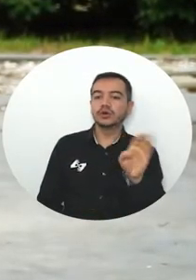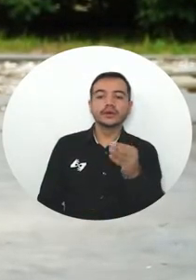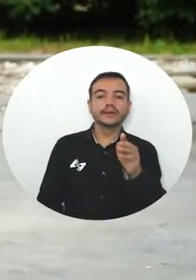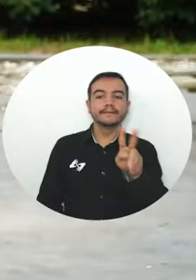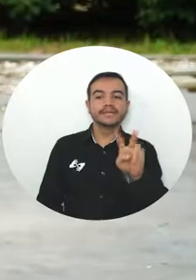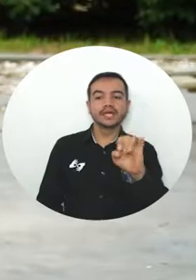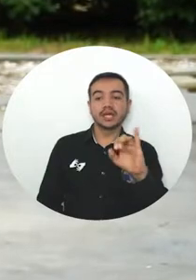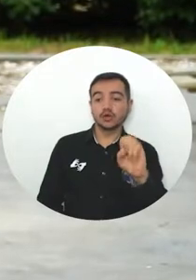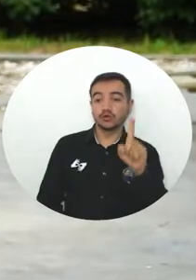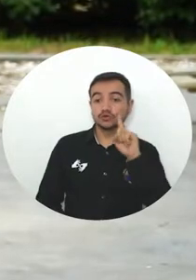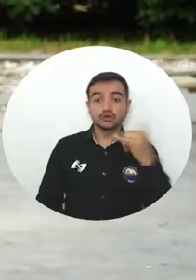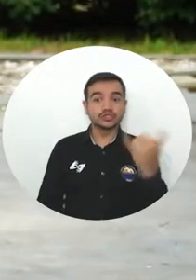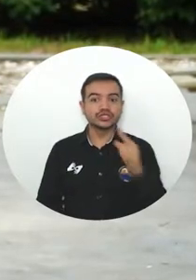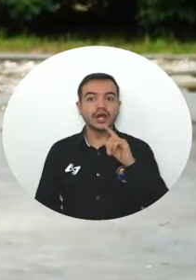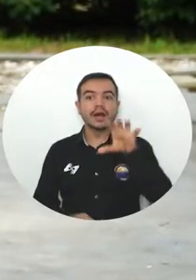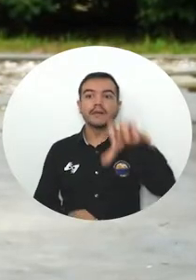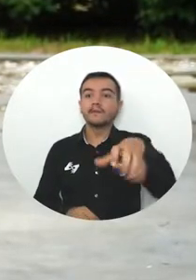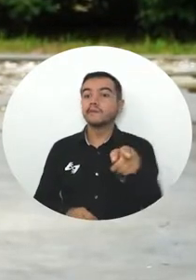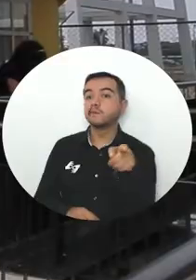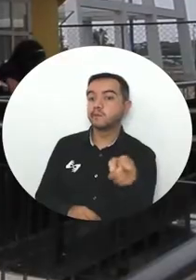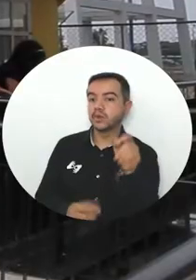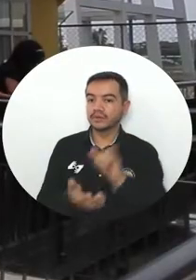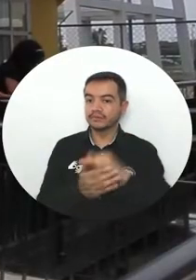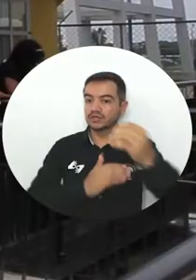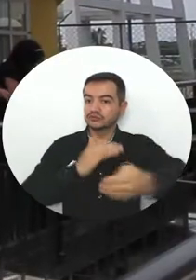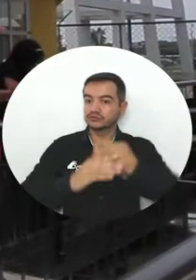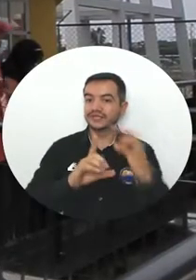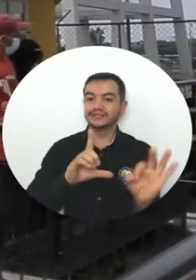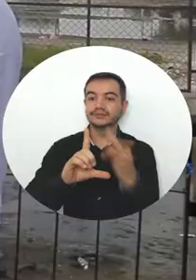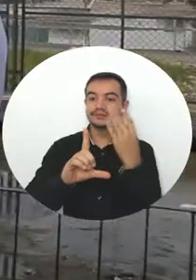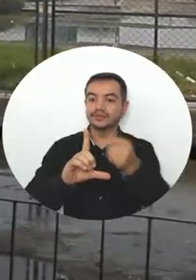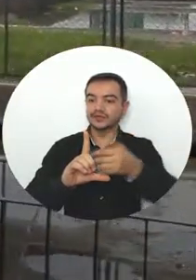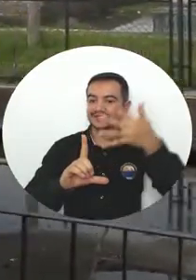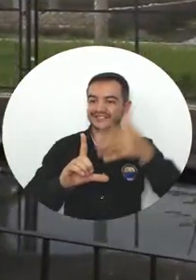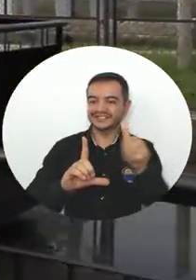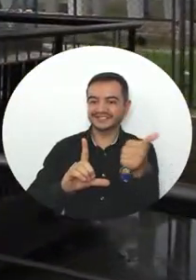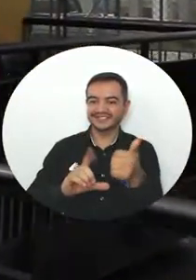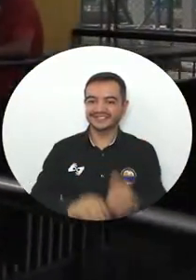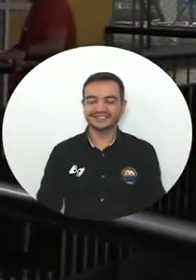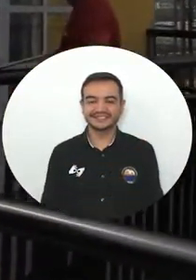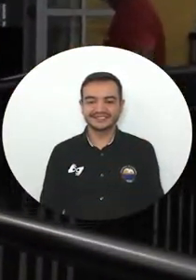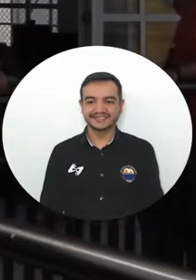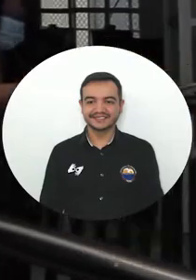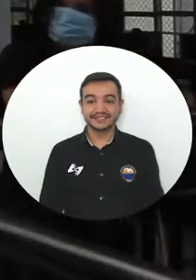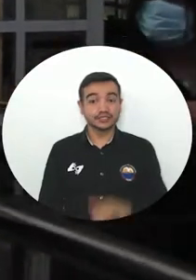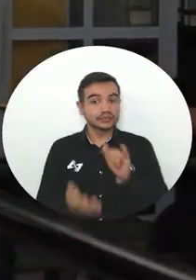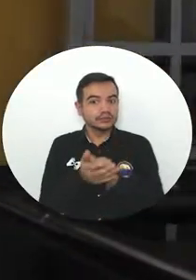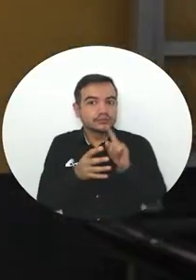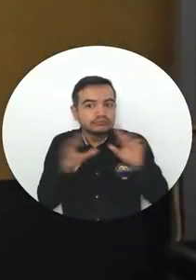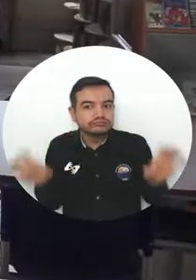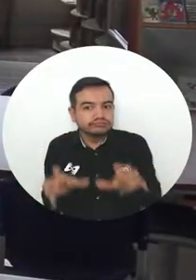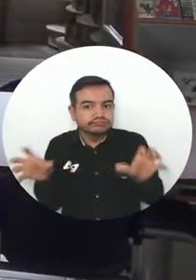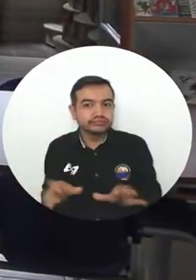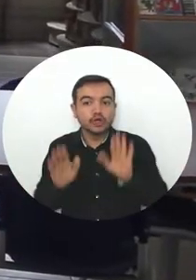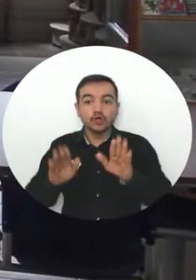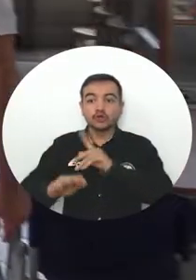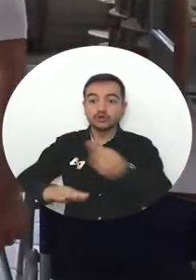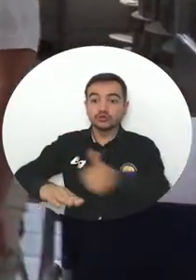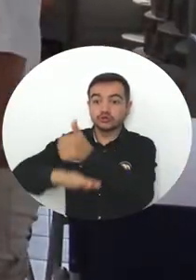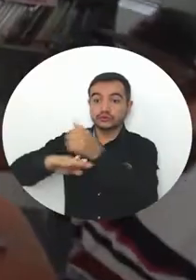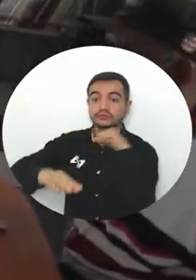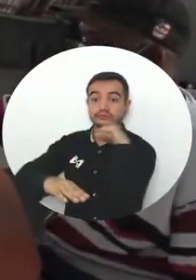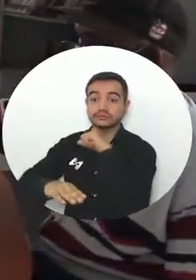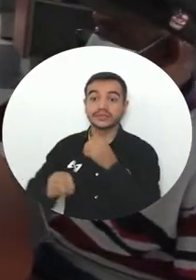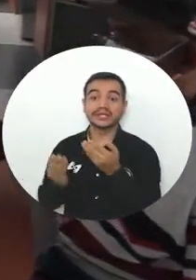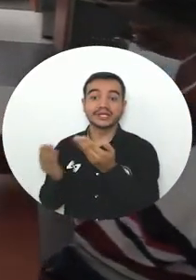Bloque 10, inaugurada por la Alma Mater. En cumplimiento con acciones estratégicas institucionales, el rector de la Universidad